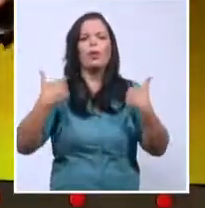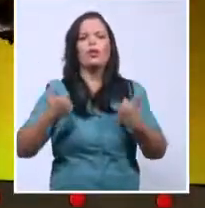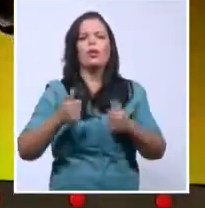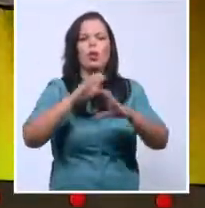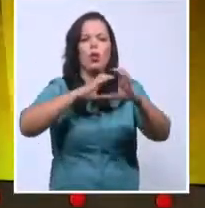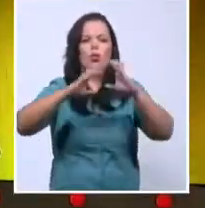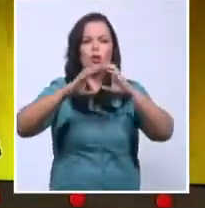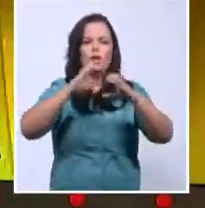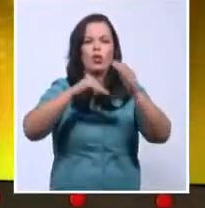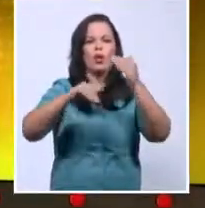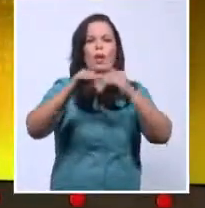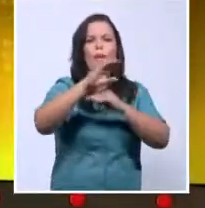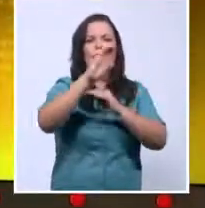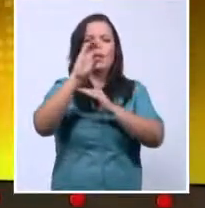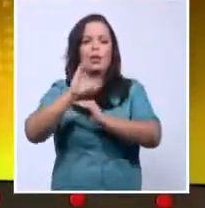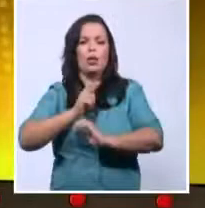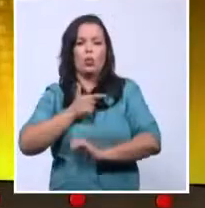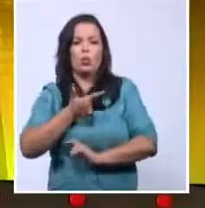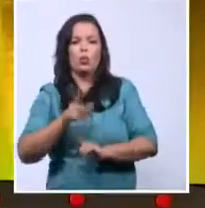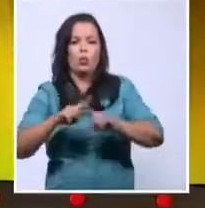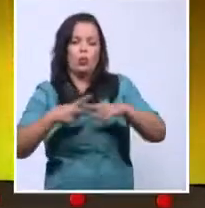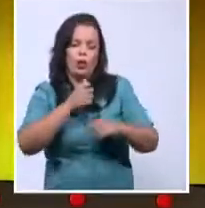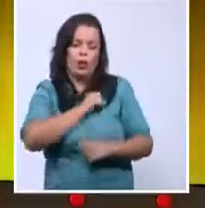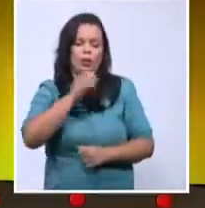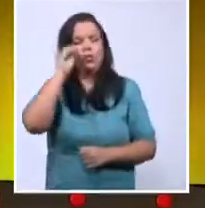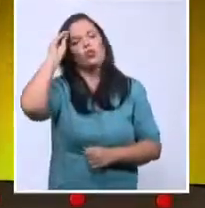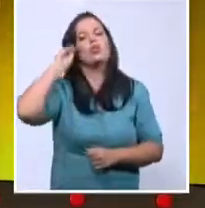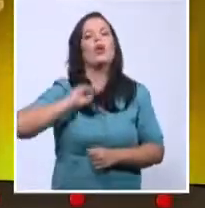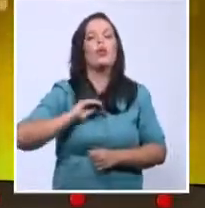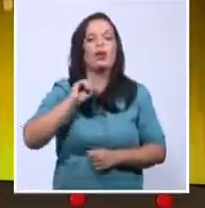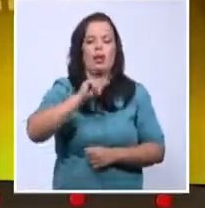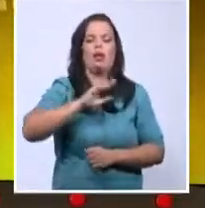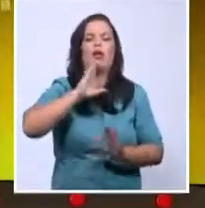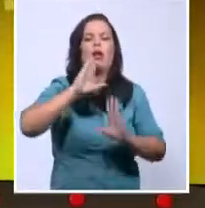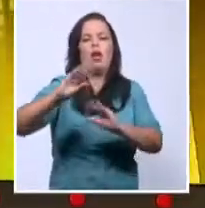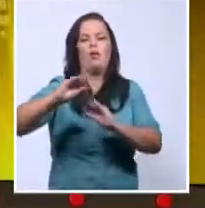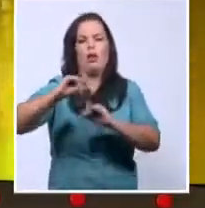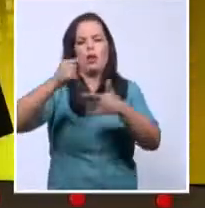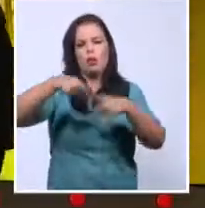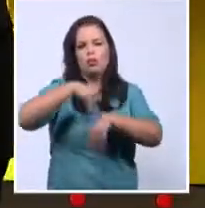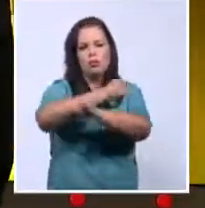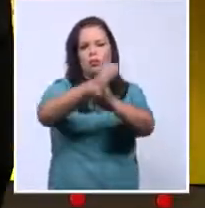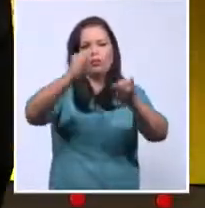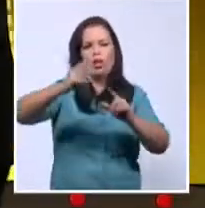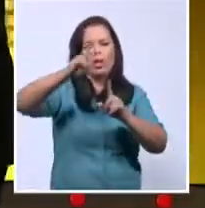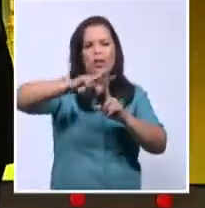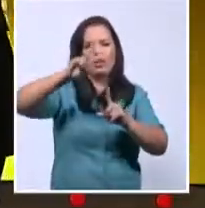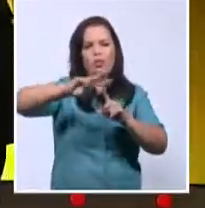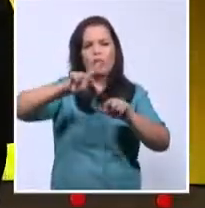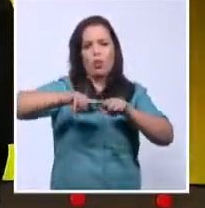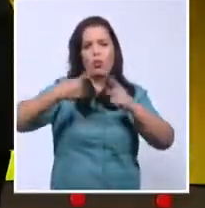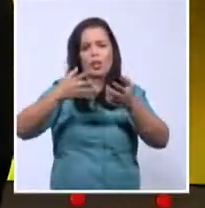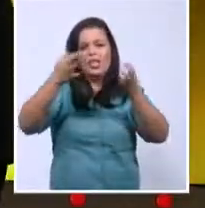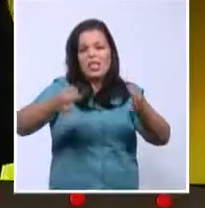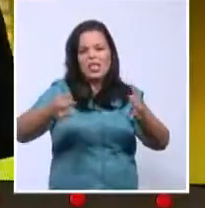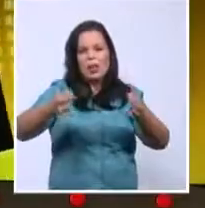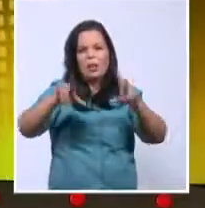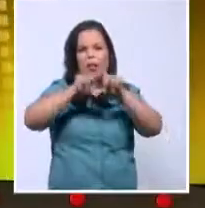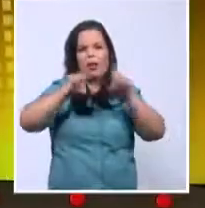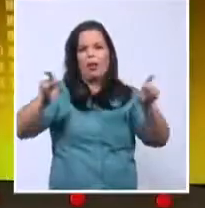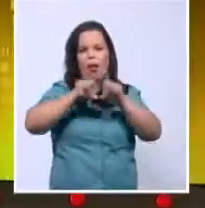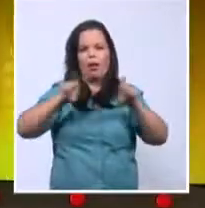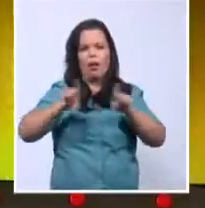queríamos más elementos, queríamos su pronunciamiento, pero que lo dijera a la televisión nacional para no quedarnos solamente con la nota. Esta fue la